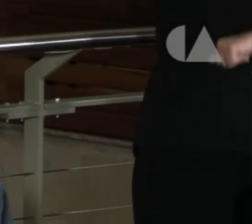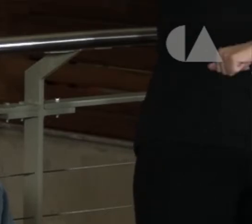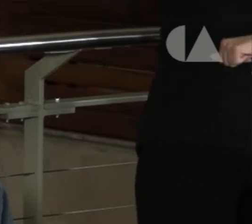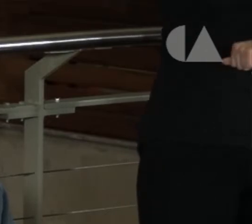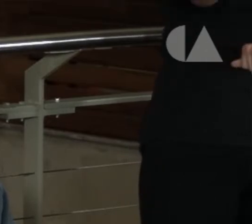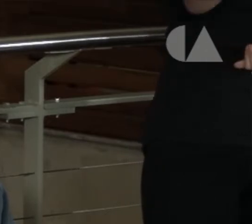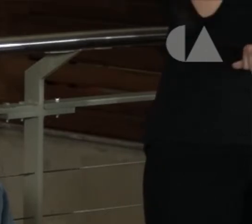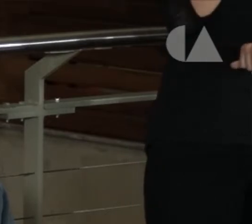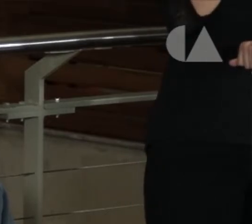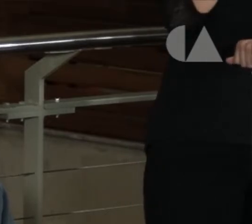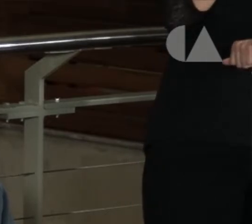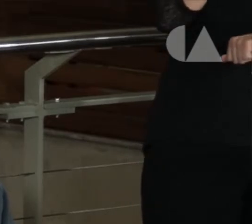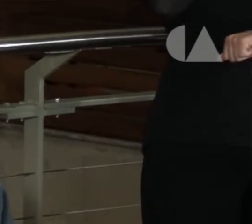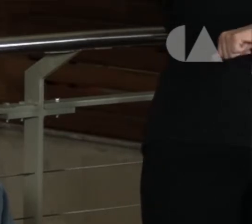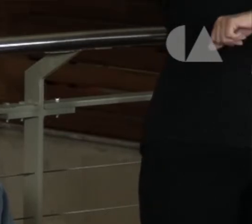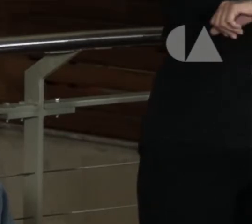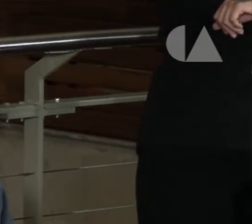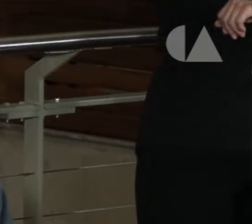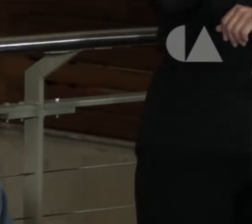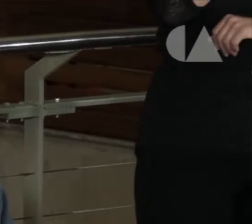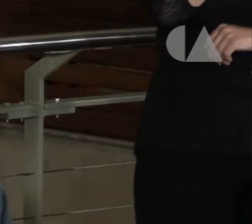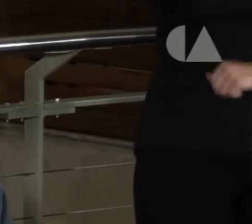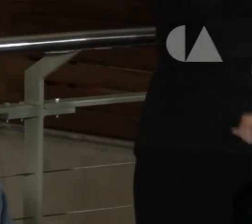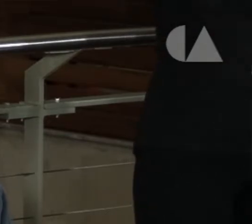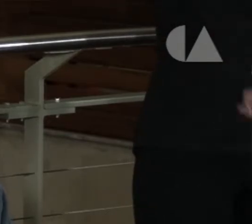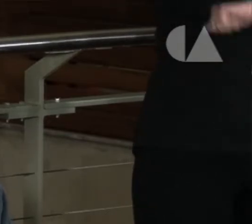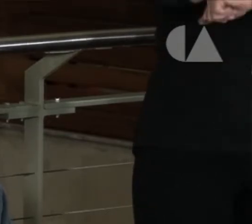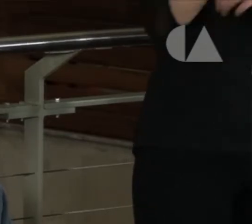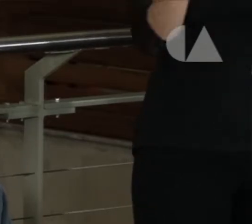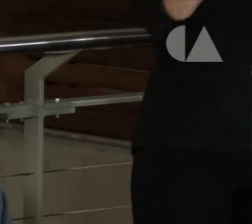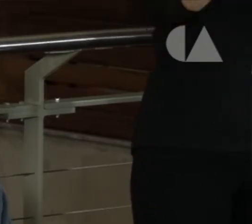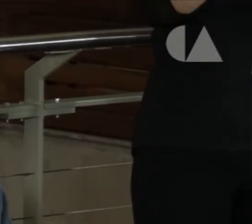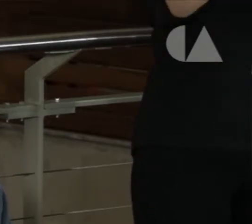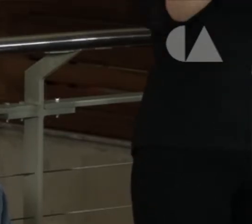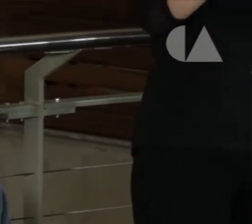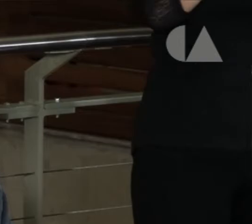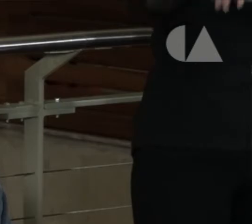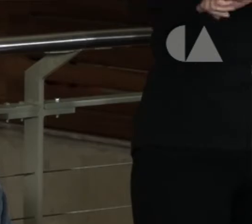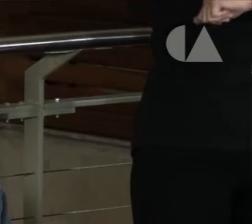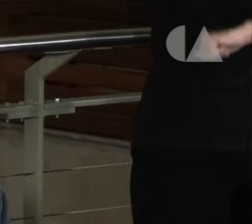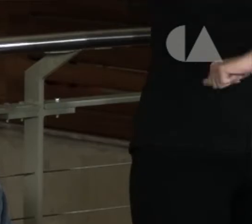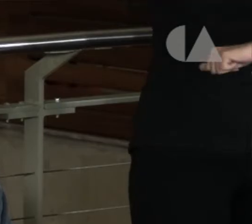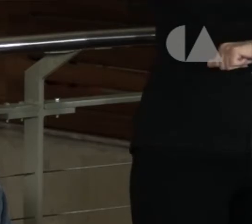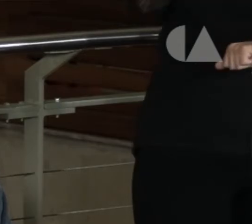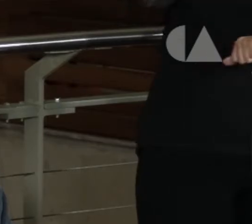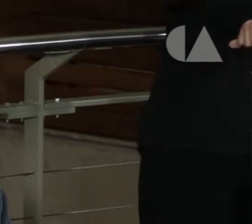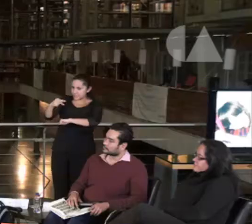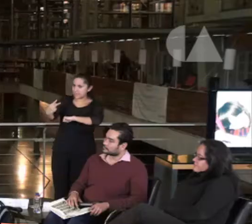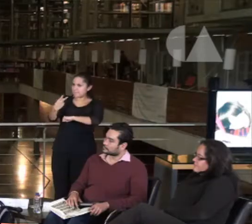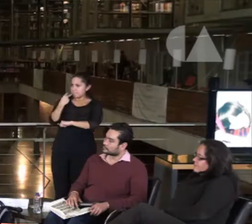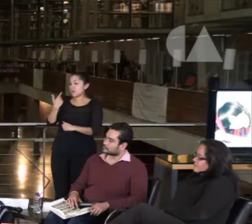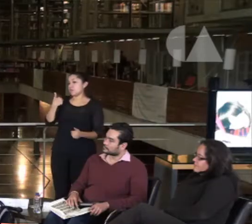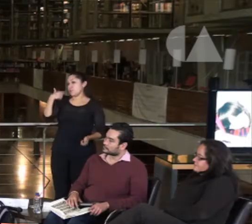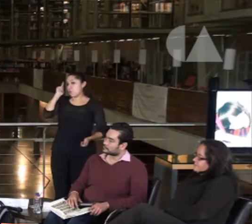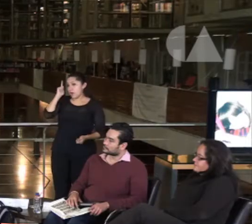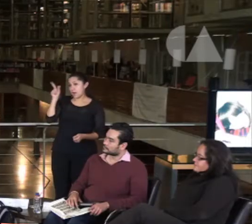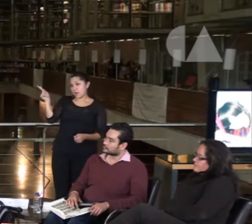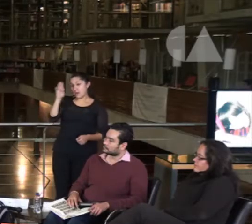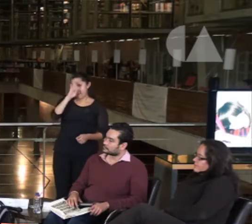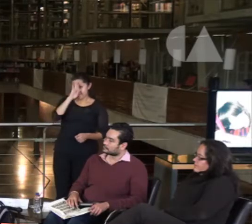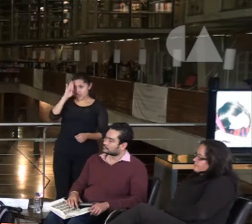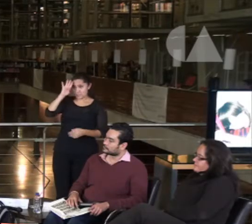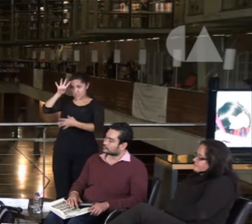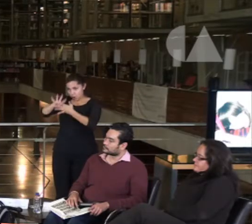podamos ver a los demás con apertura y queremos abrir muchas ventanas en barcelona- méxico buenos aires bélgica